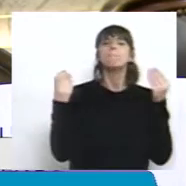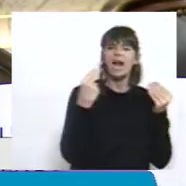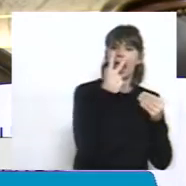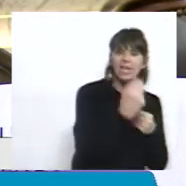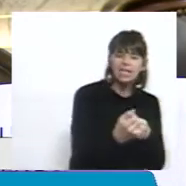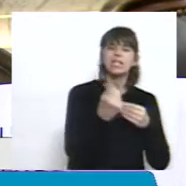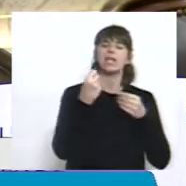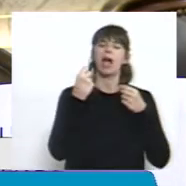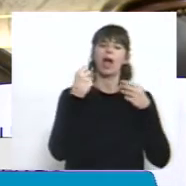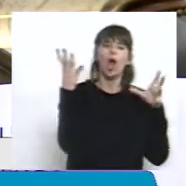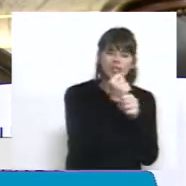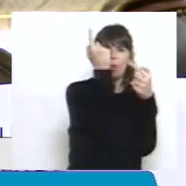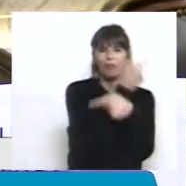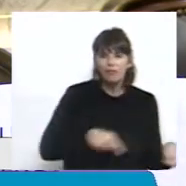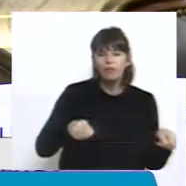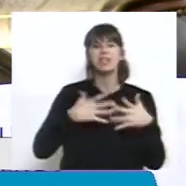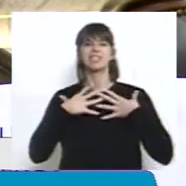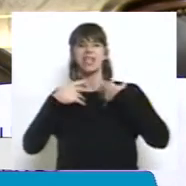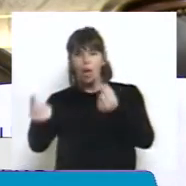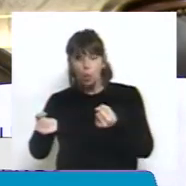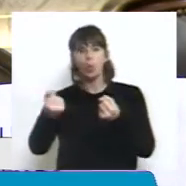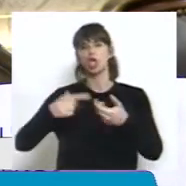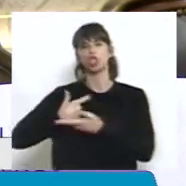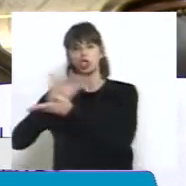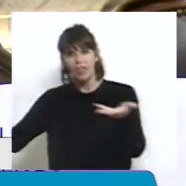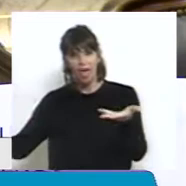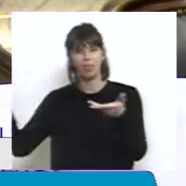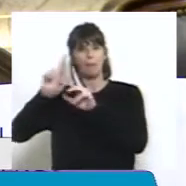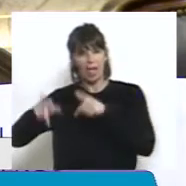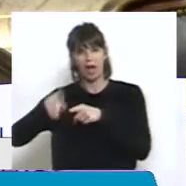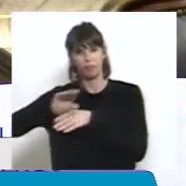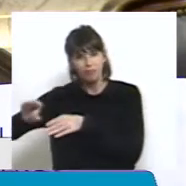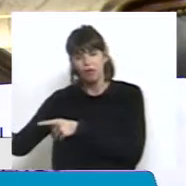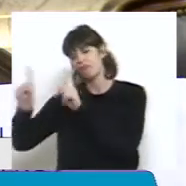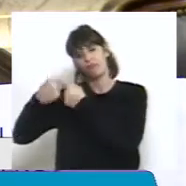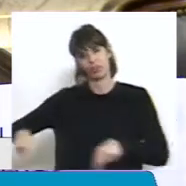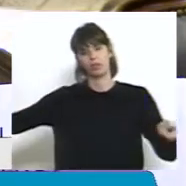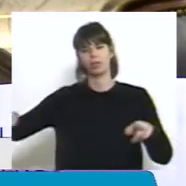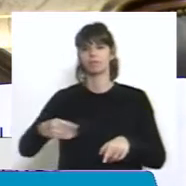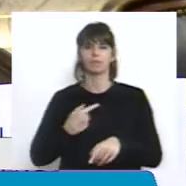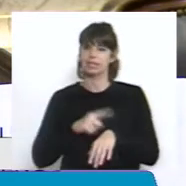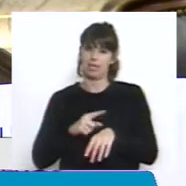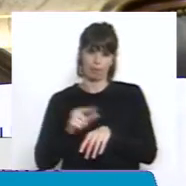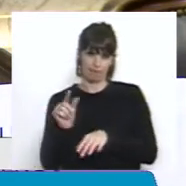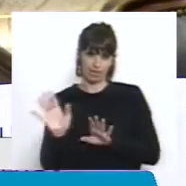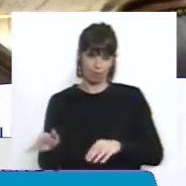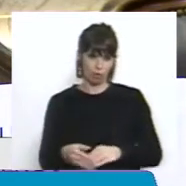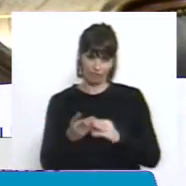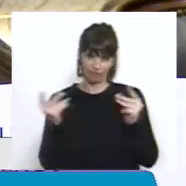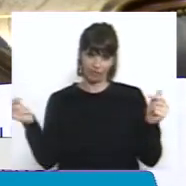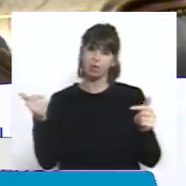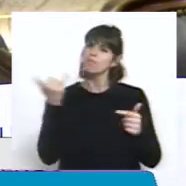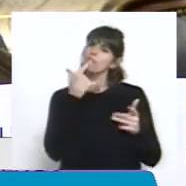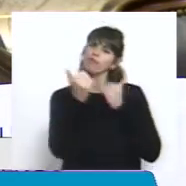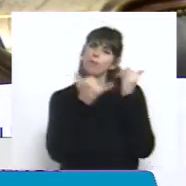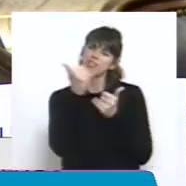educación, salud y protección social, entre otros. Me quedan poquitos minutos. Tengo muchísimos